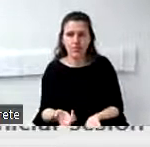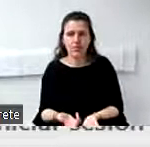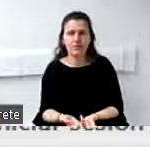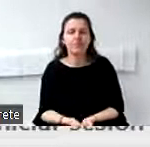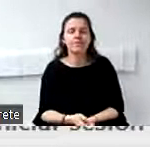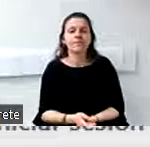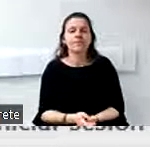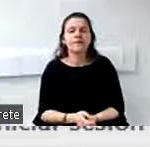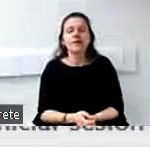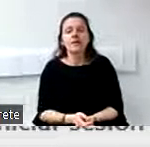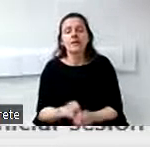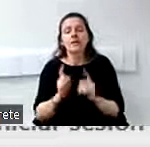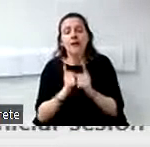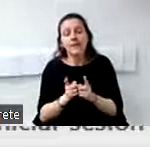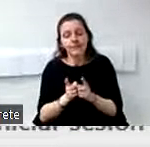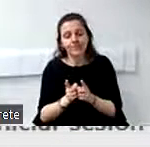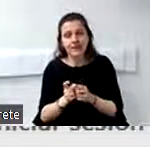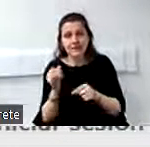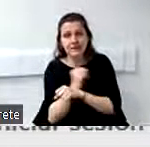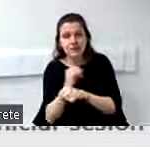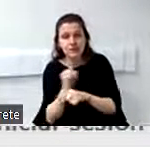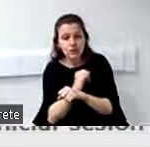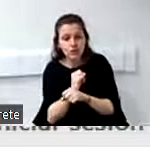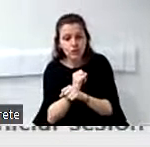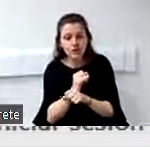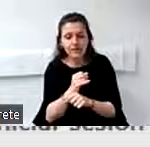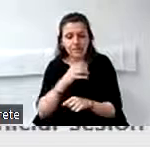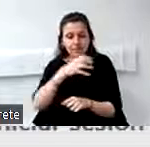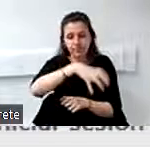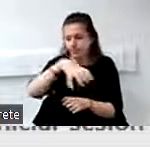Intercambiar con organizaciones locales. A veces cuando uno no sabe cómo